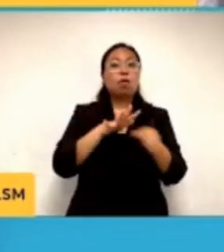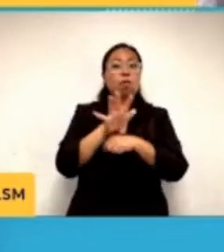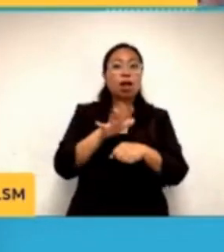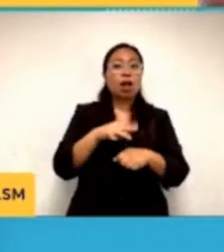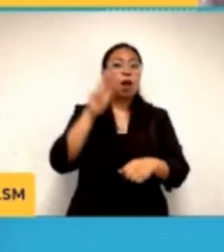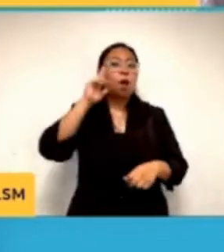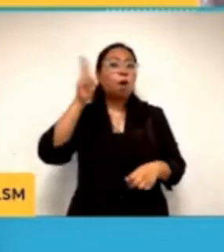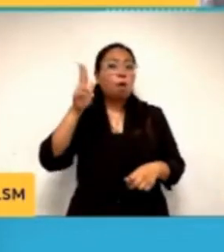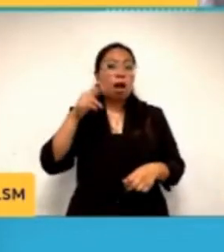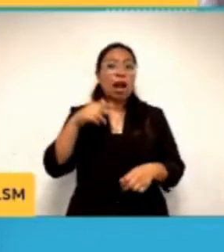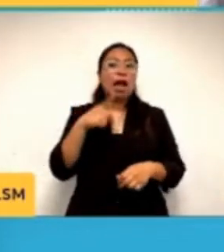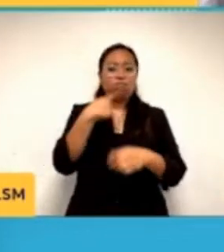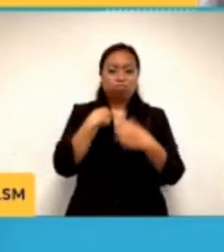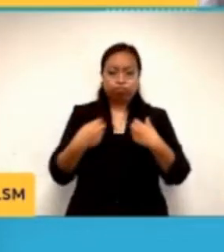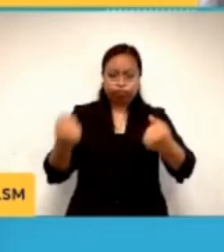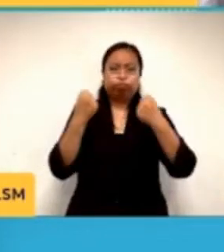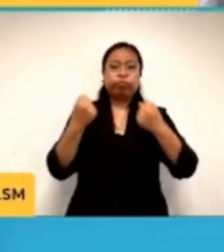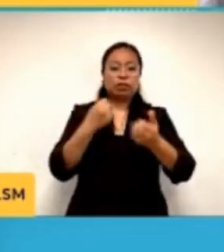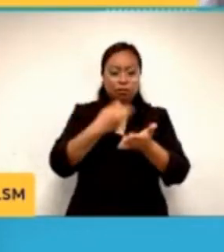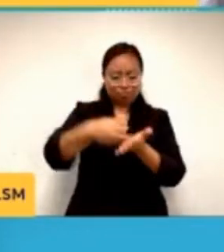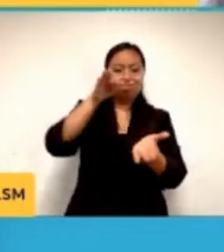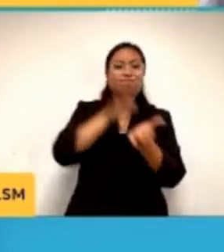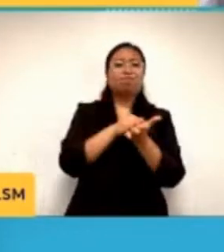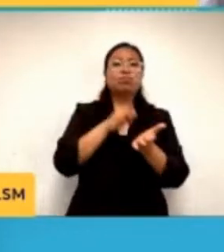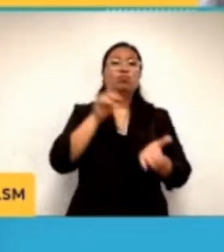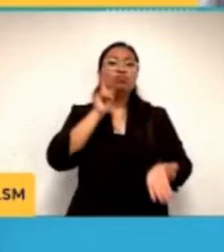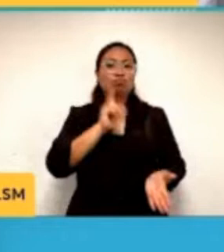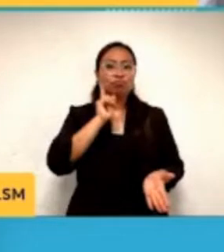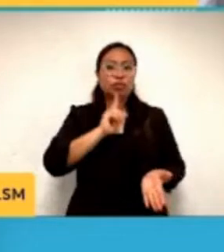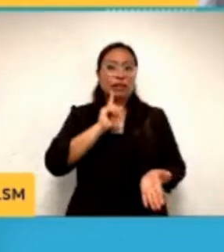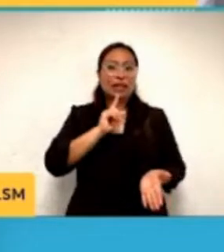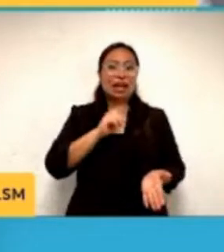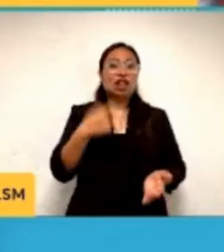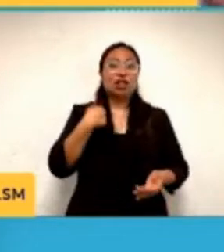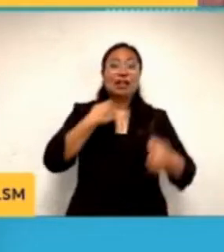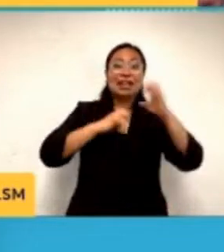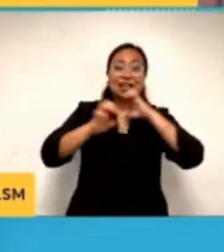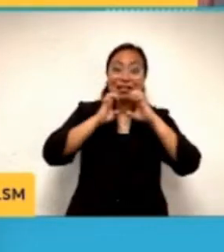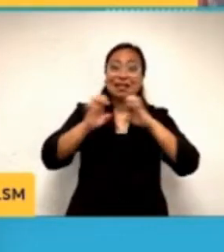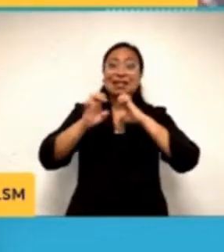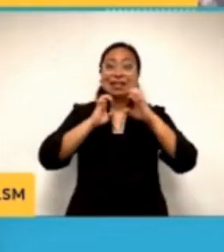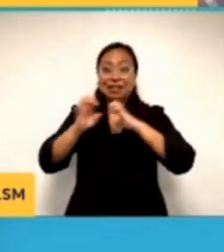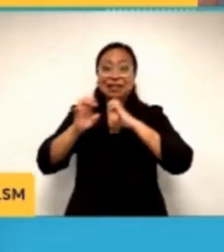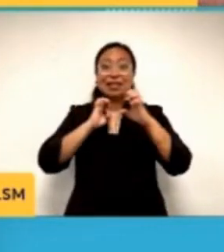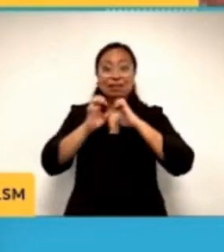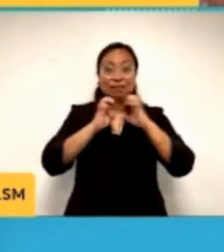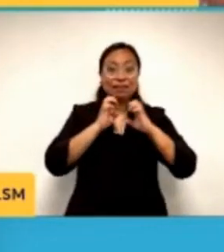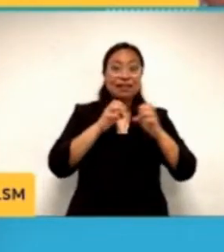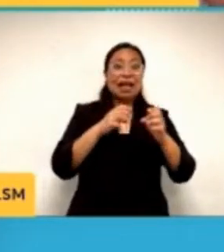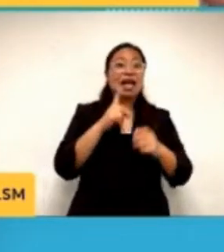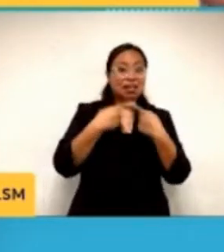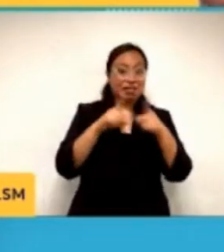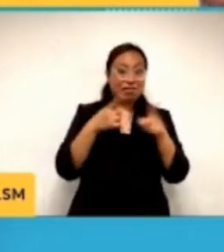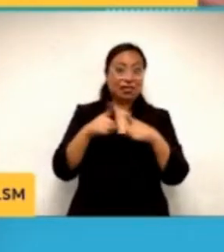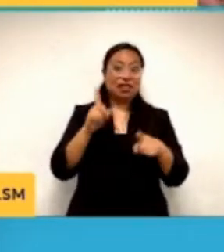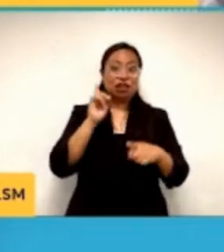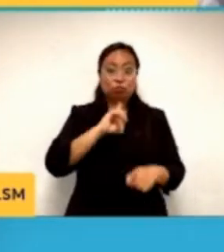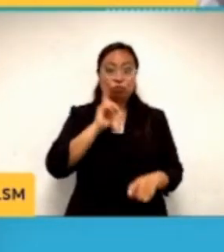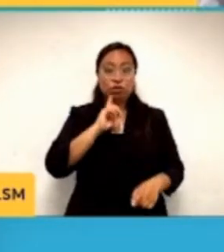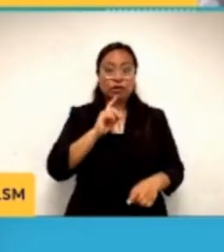Y yo he aprendido mucho de esas entrevistas a mujeres increíbles. Y una de las cosas en las